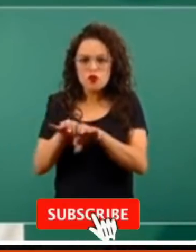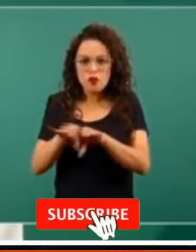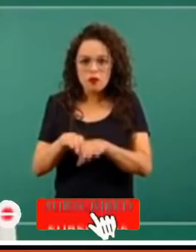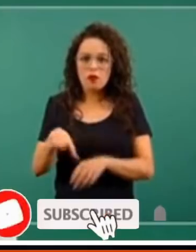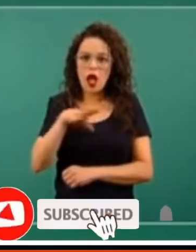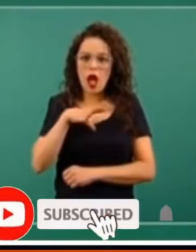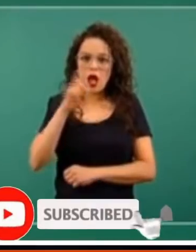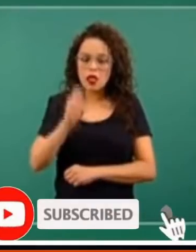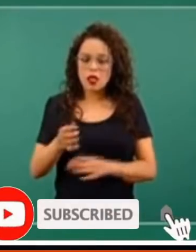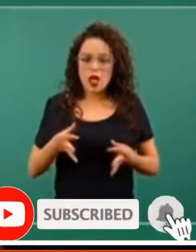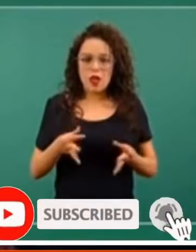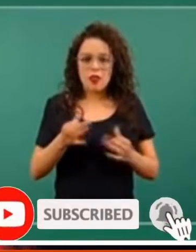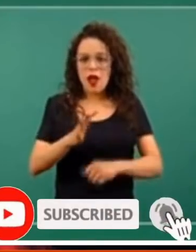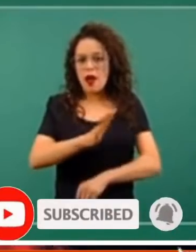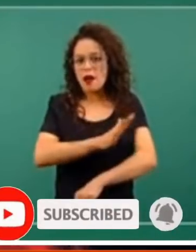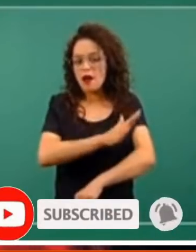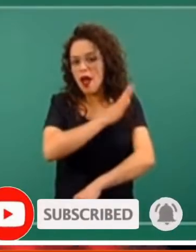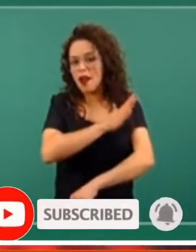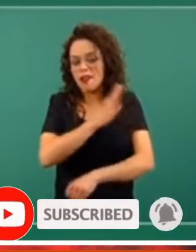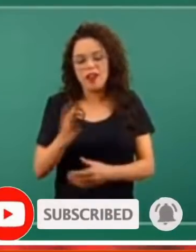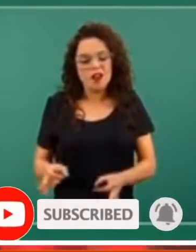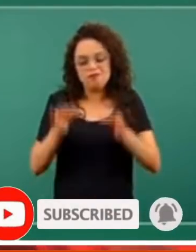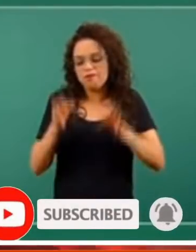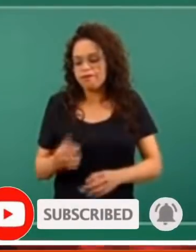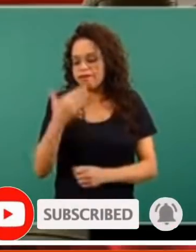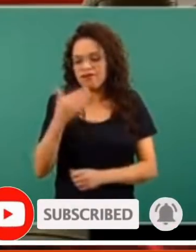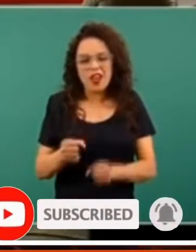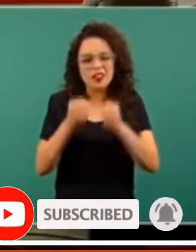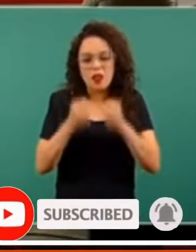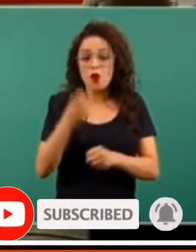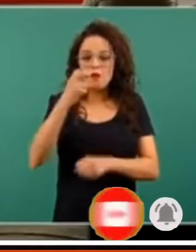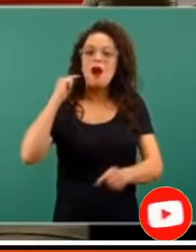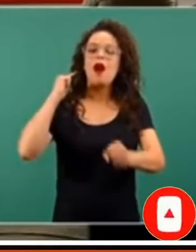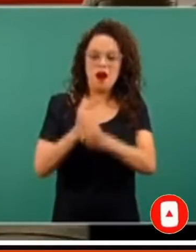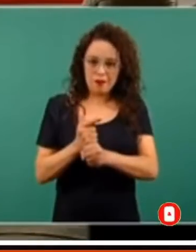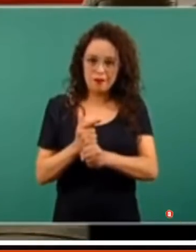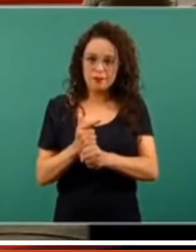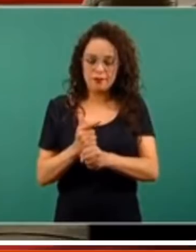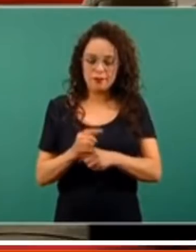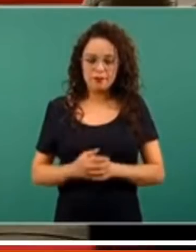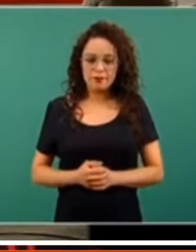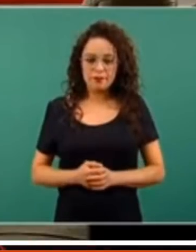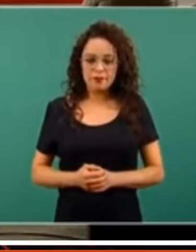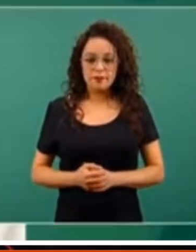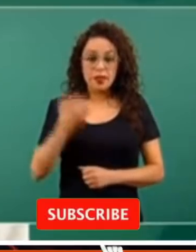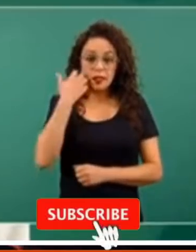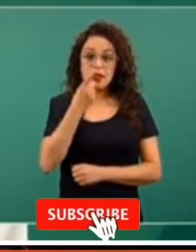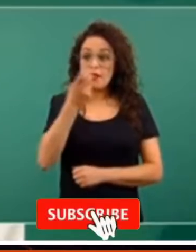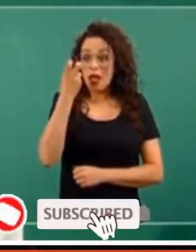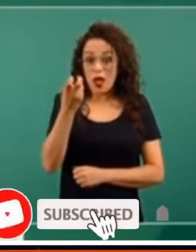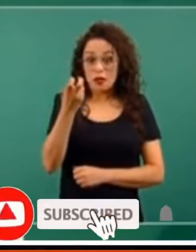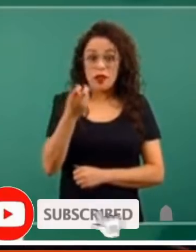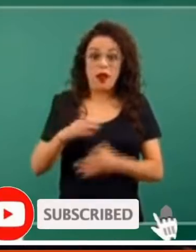de calidad. Precisamente por eso se detectan. No quiere decir que son eventos que van a estar ocurriendo todo el